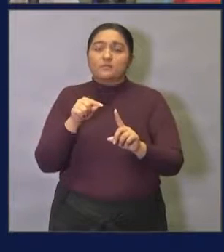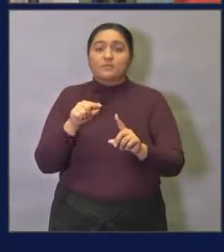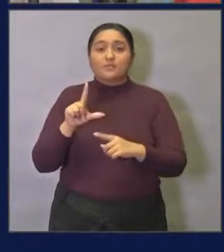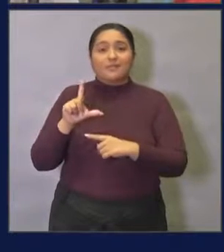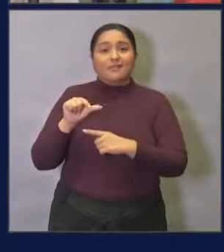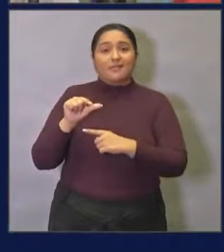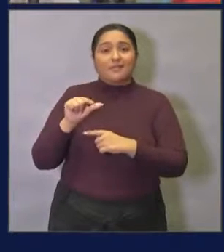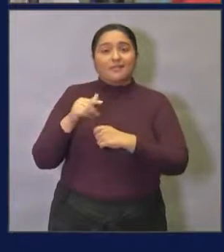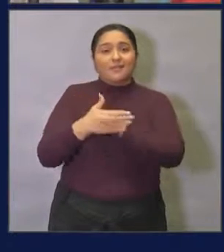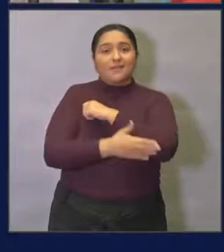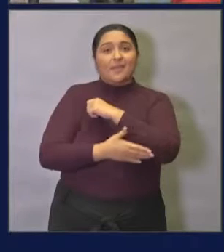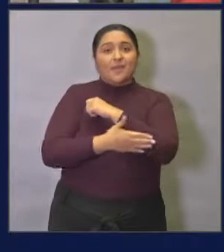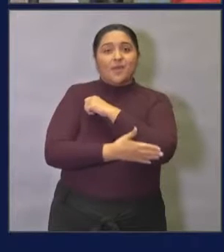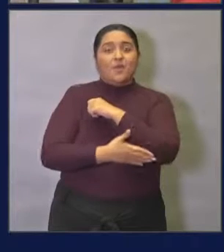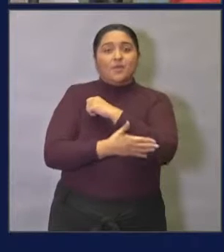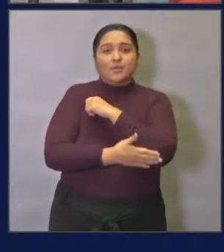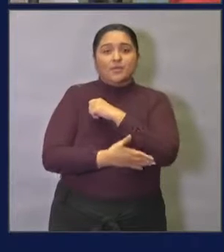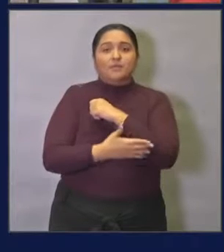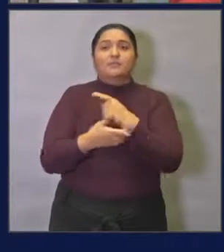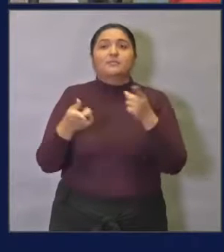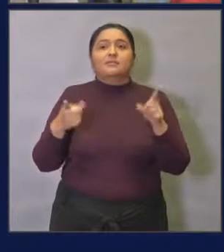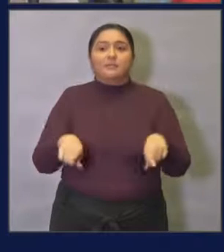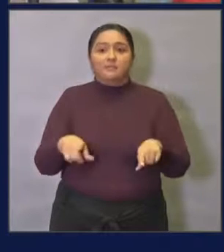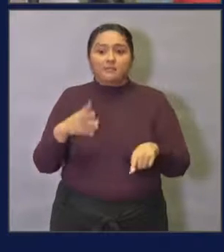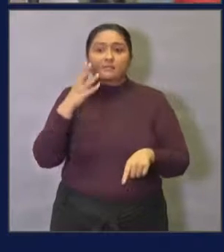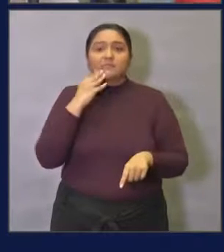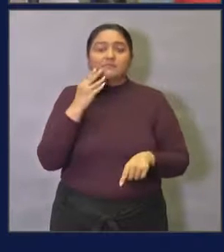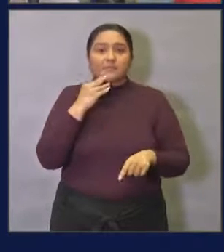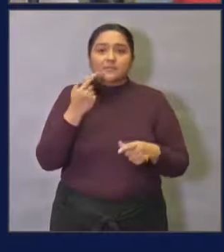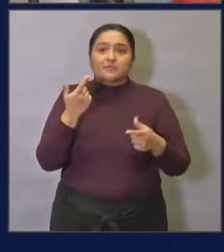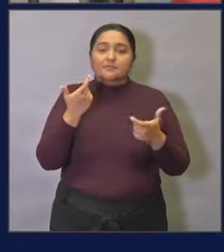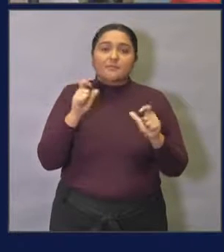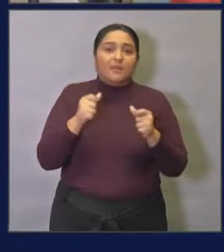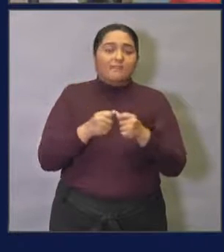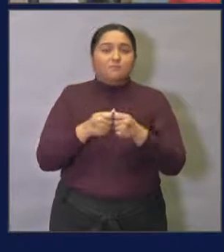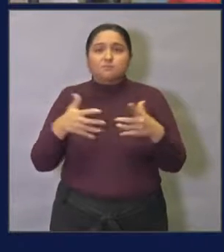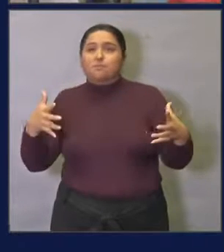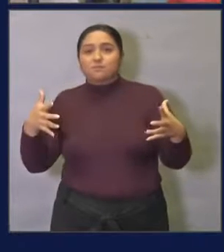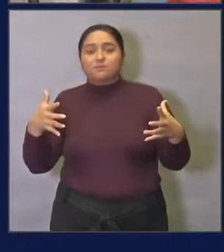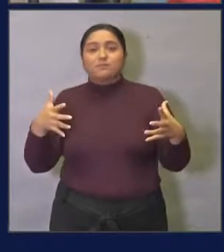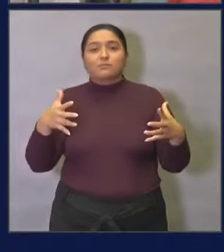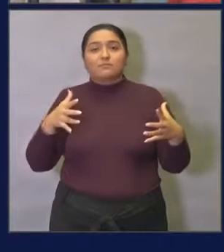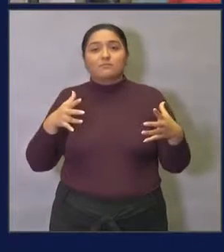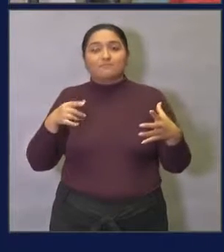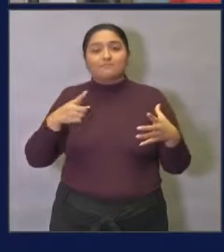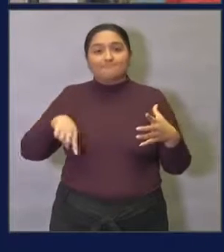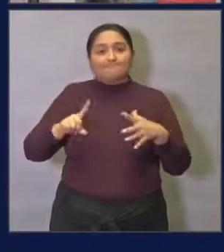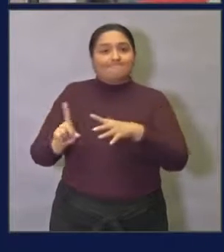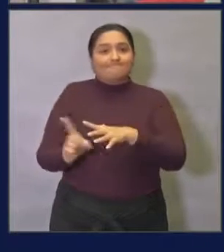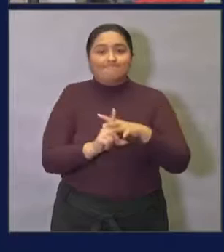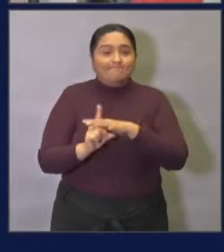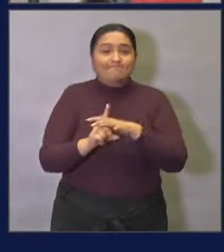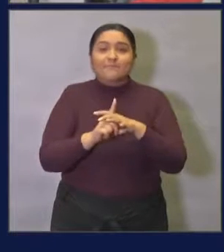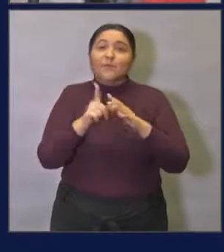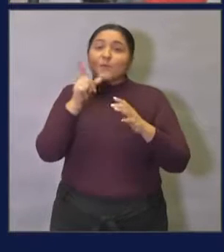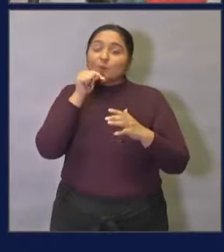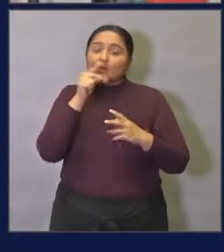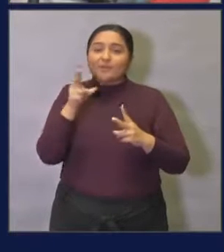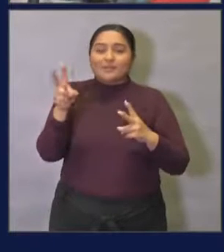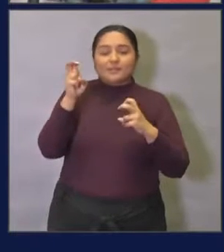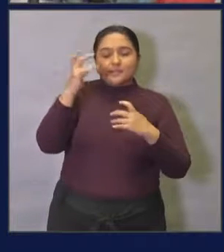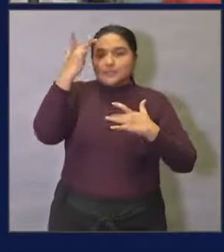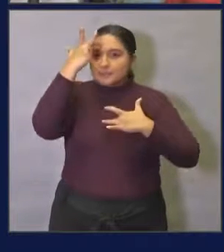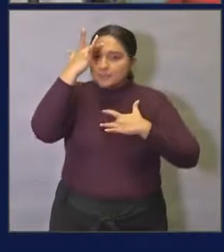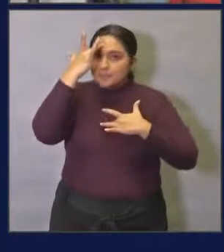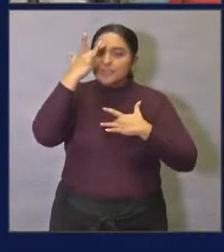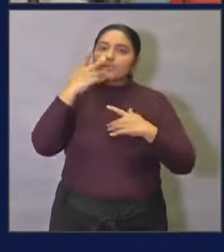Los Ángeles está experimentando un fuerte aumento en la cantidad de personas que se enferman gravemente por COVID-19